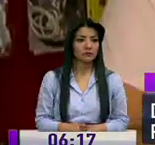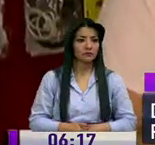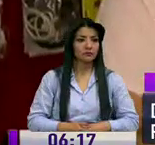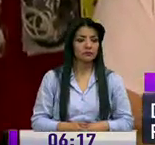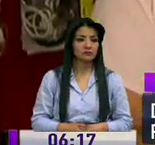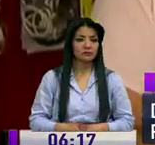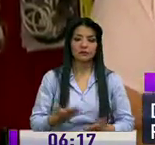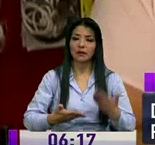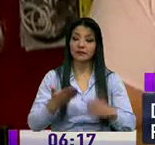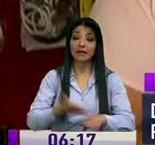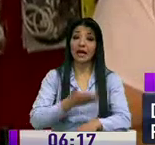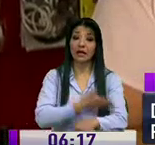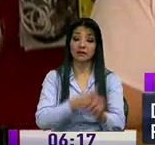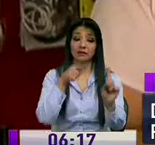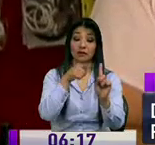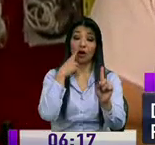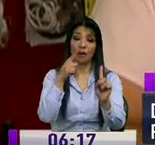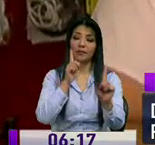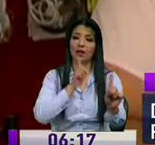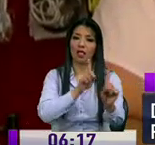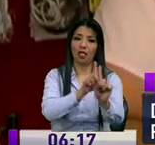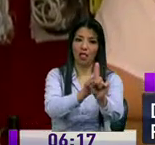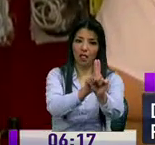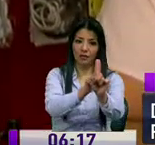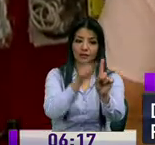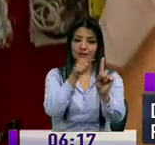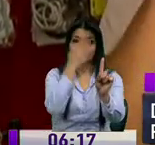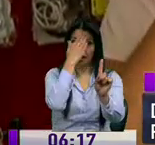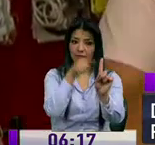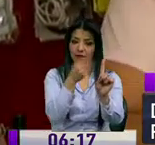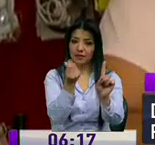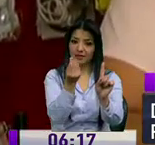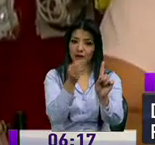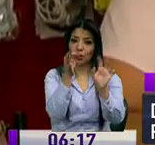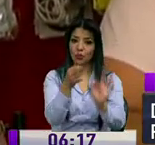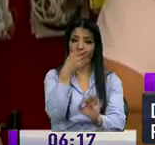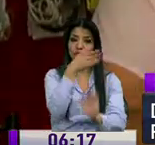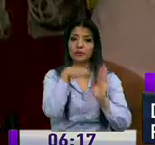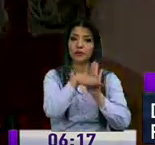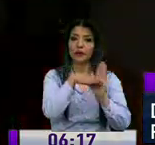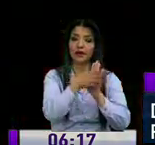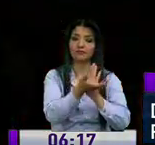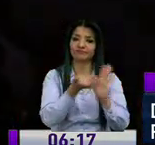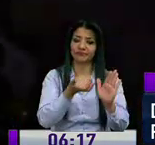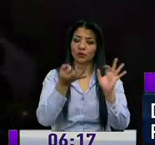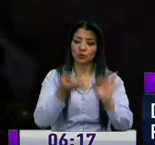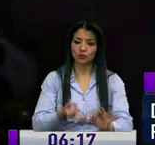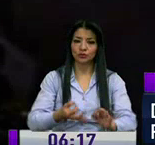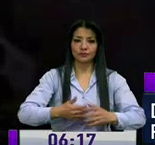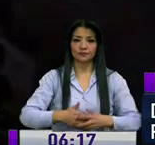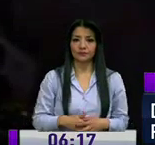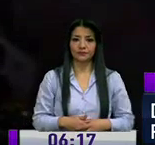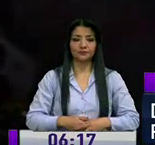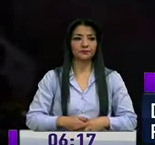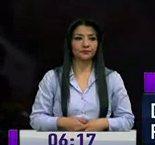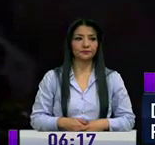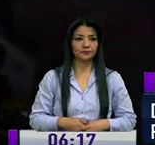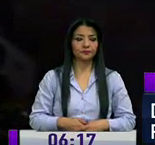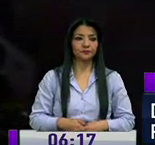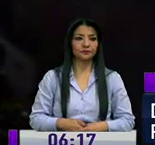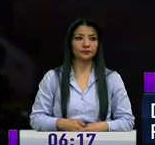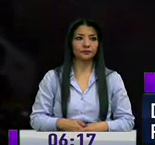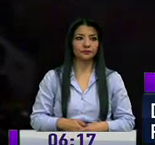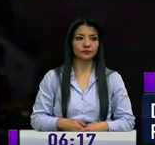vez venían siguiendo al señor de aquí porque él dice que venía sacando dinero del banquito. A pocos